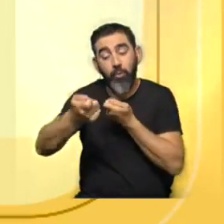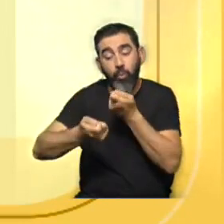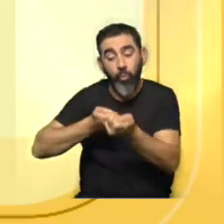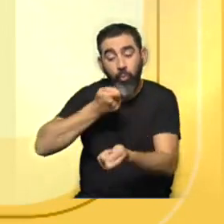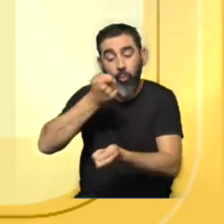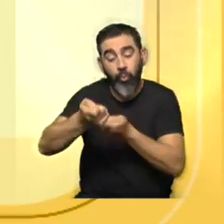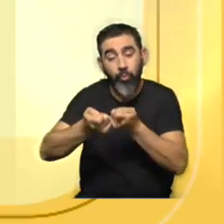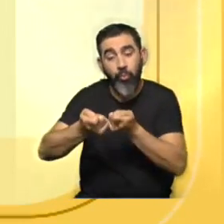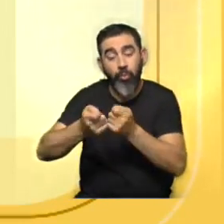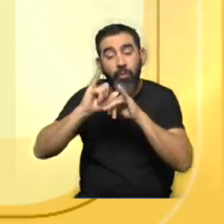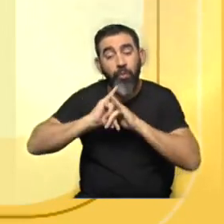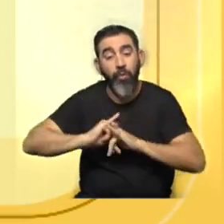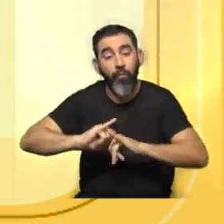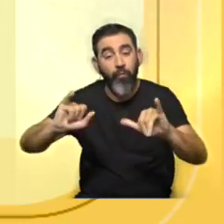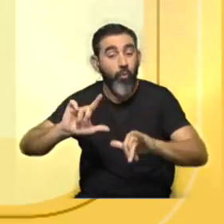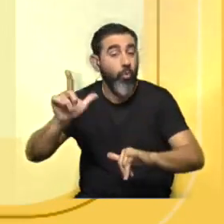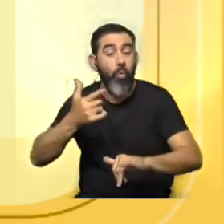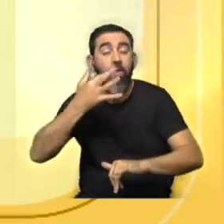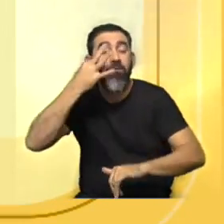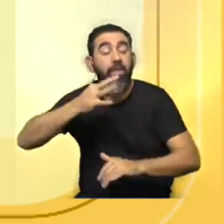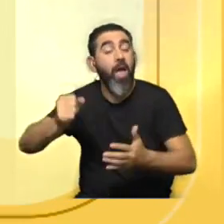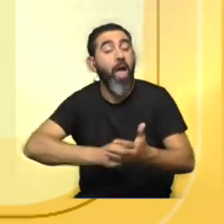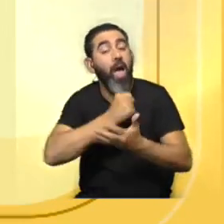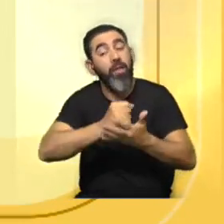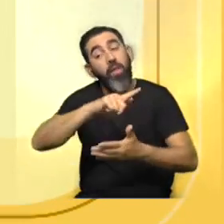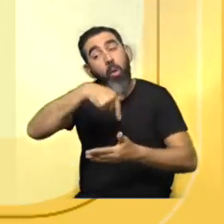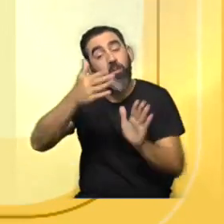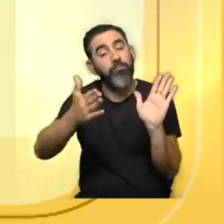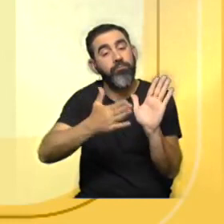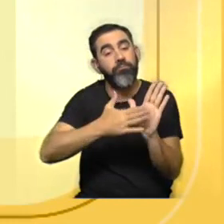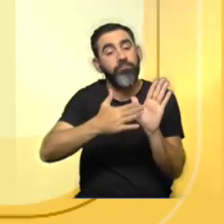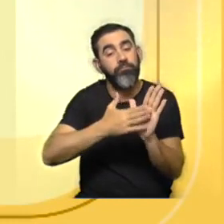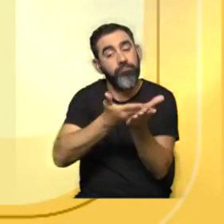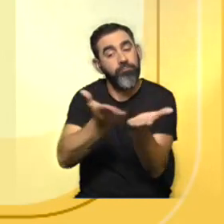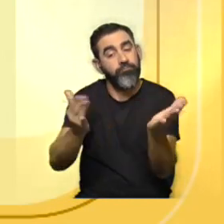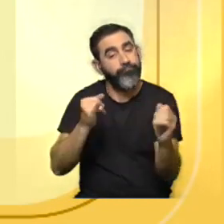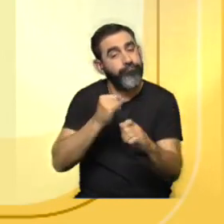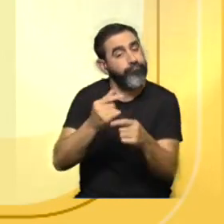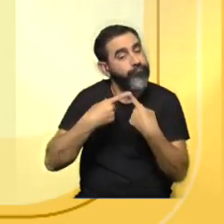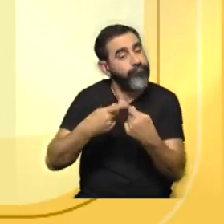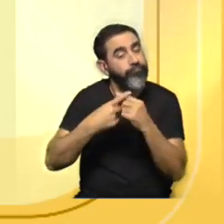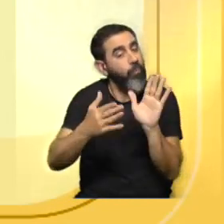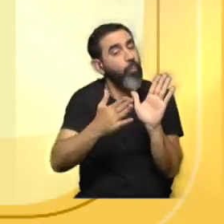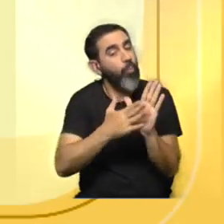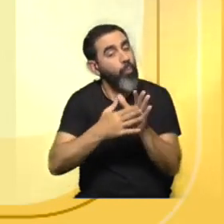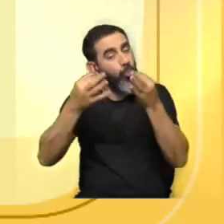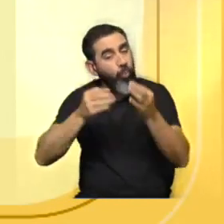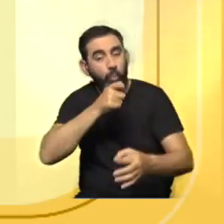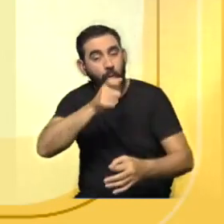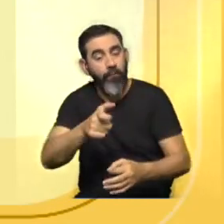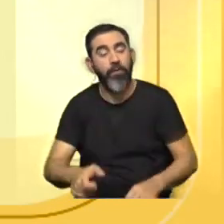partir de la discusión. No hay verdades hechas hasta que llegan otras que demuestran que todo se discute con elementos, con argumentos.